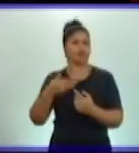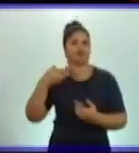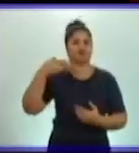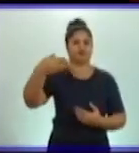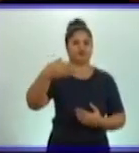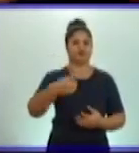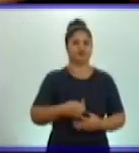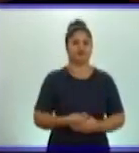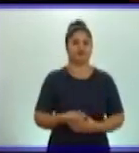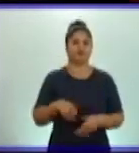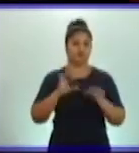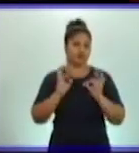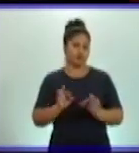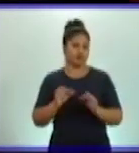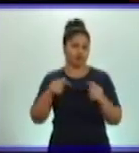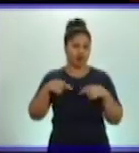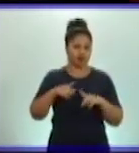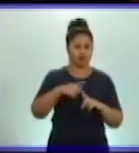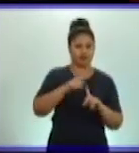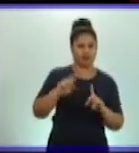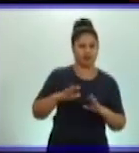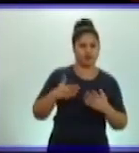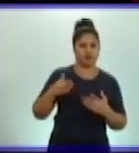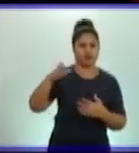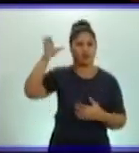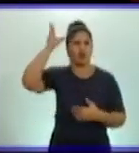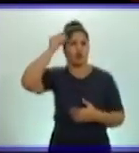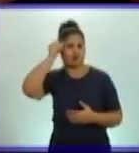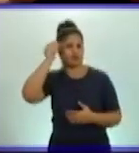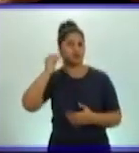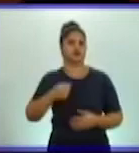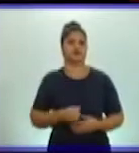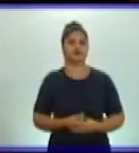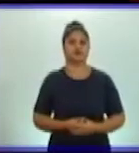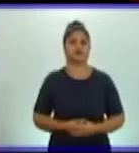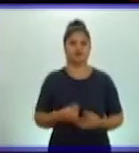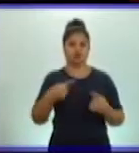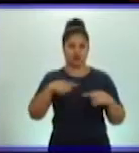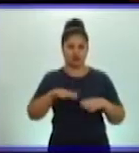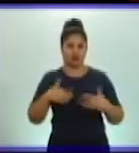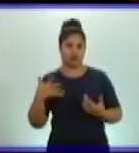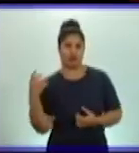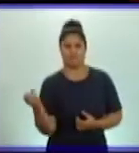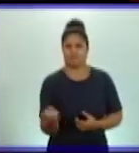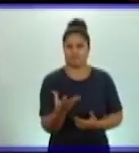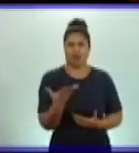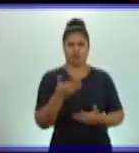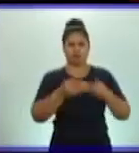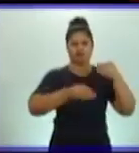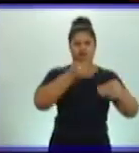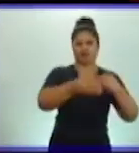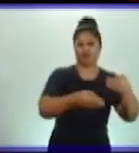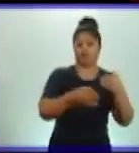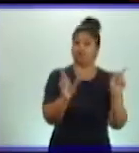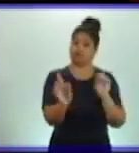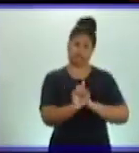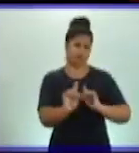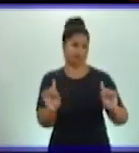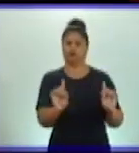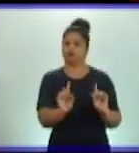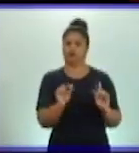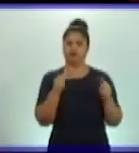dar un algoritmo metodológico, no les voy a dar una receta mágica, porque eso no existe. Pero sí